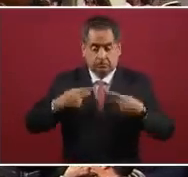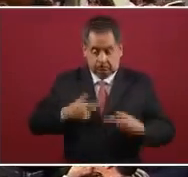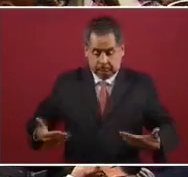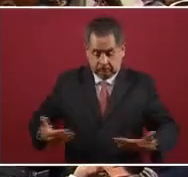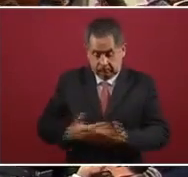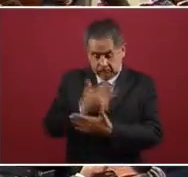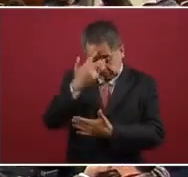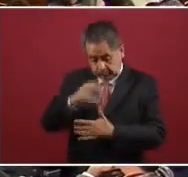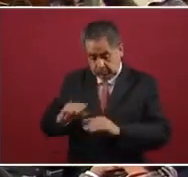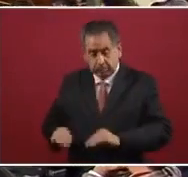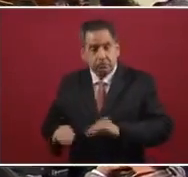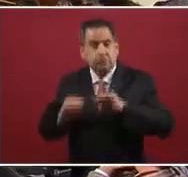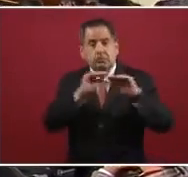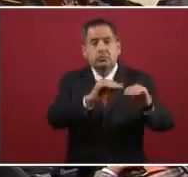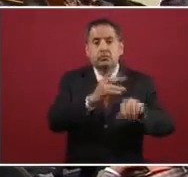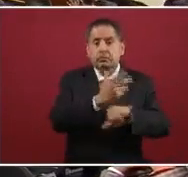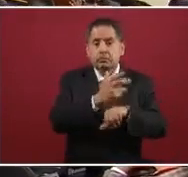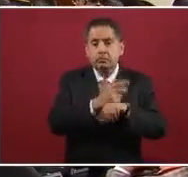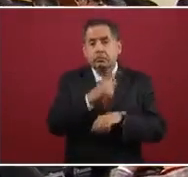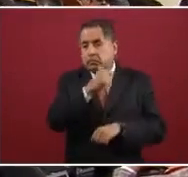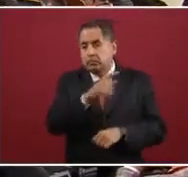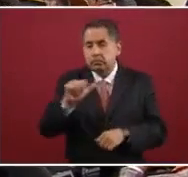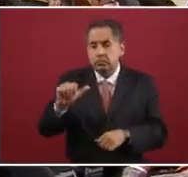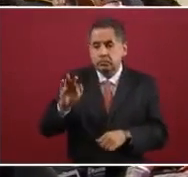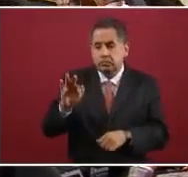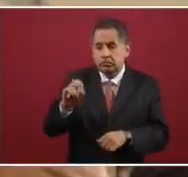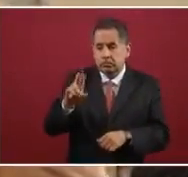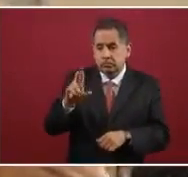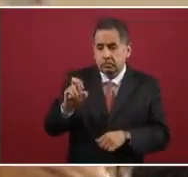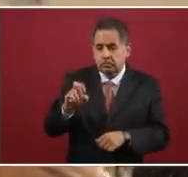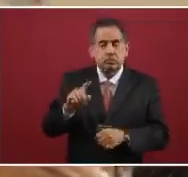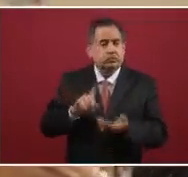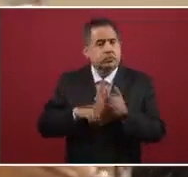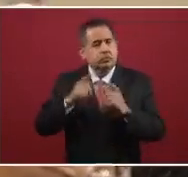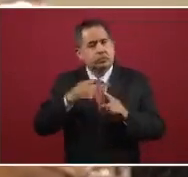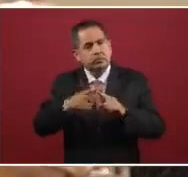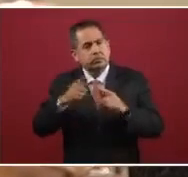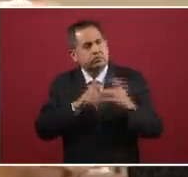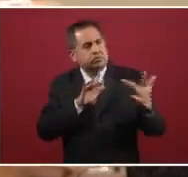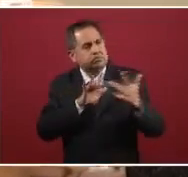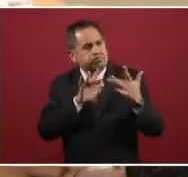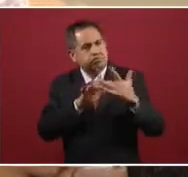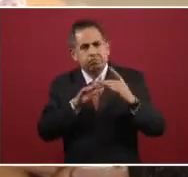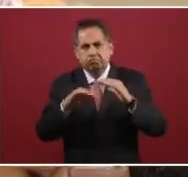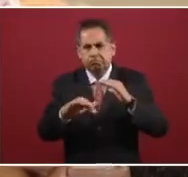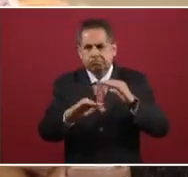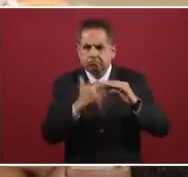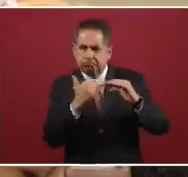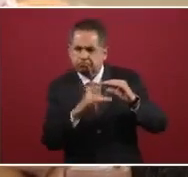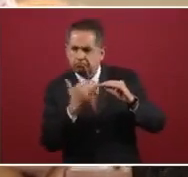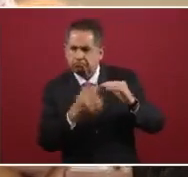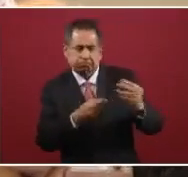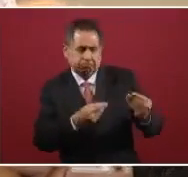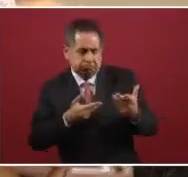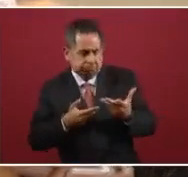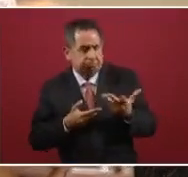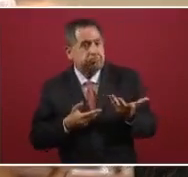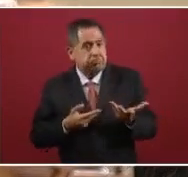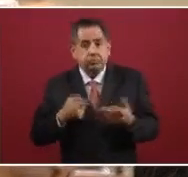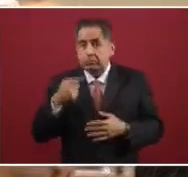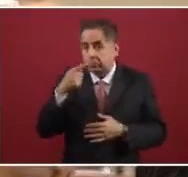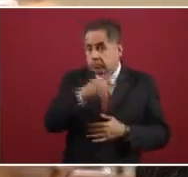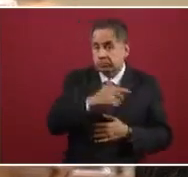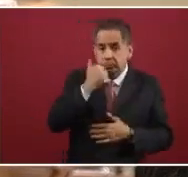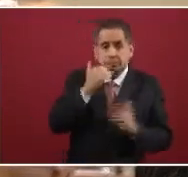Estados Unidos sobre los Afores, ya que hemos tenido varias llamadas y nos han escrito diciéndonos que han tratado